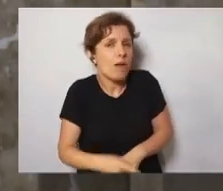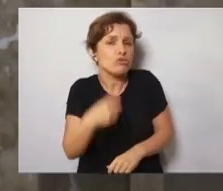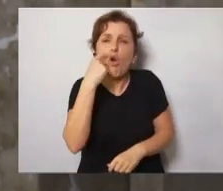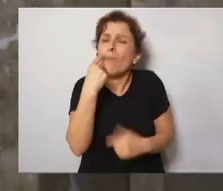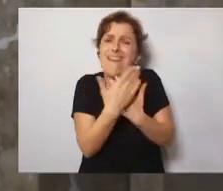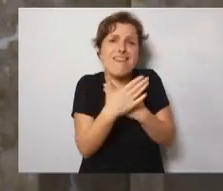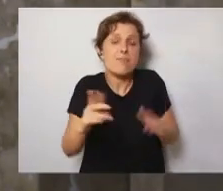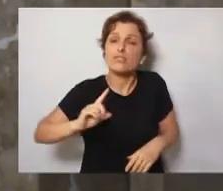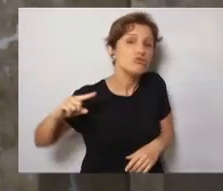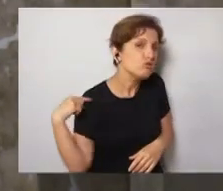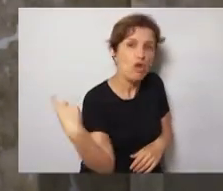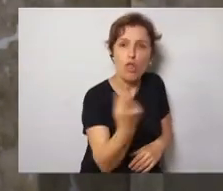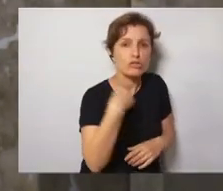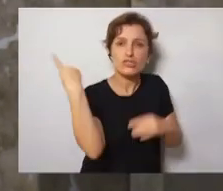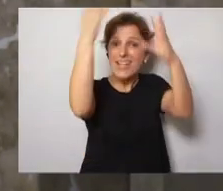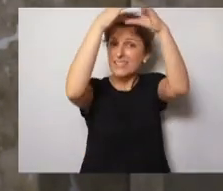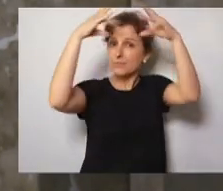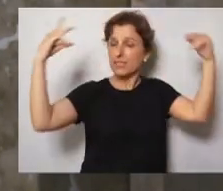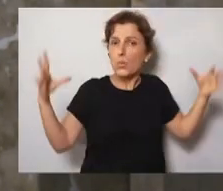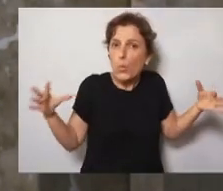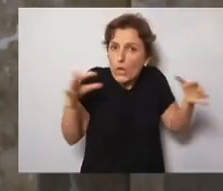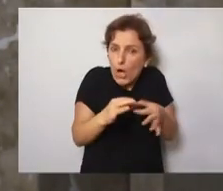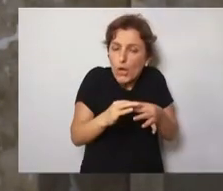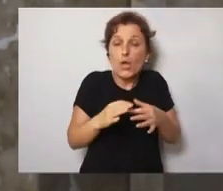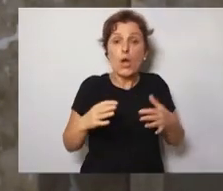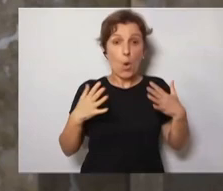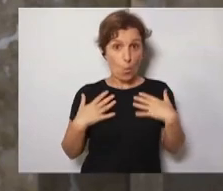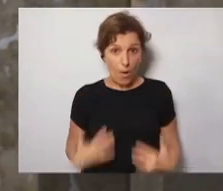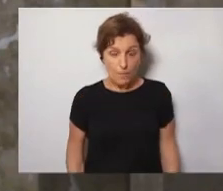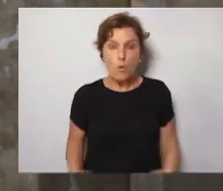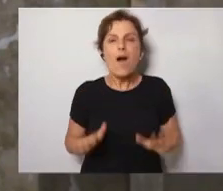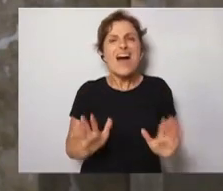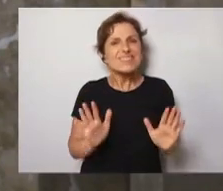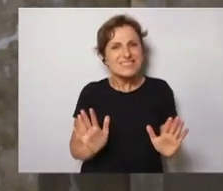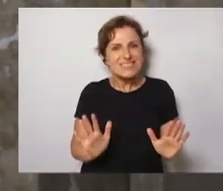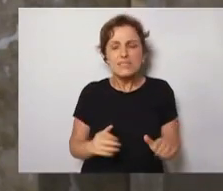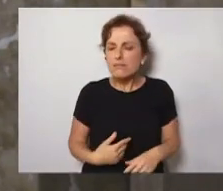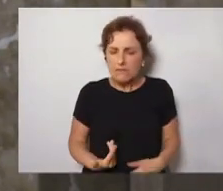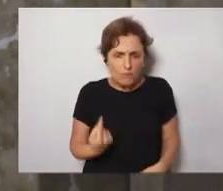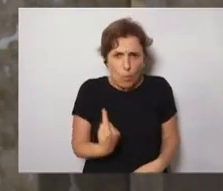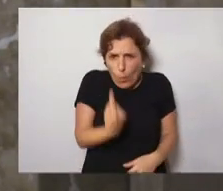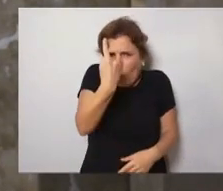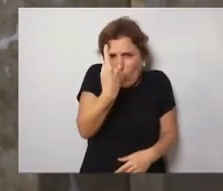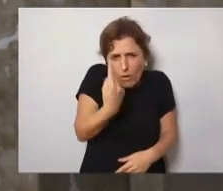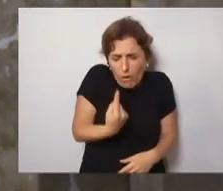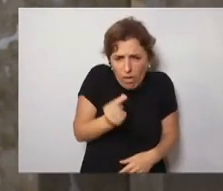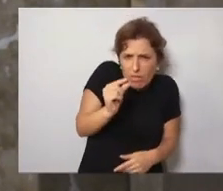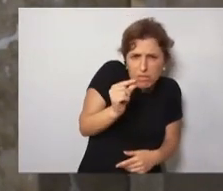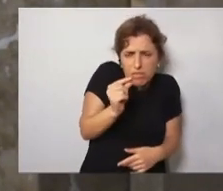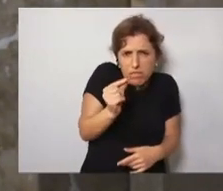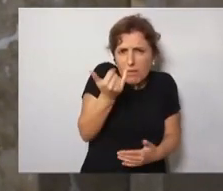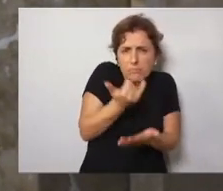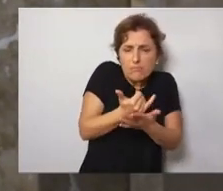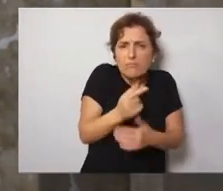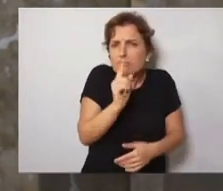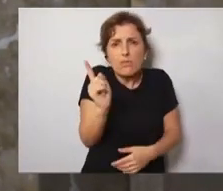espíritu el cuerpo no se compone de un solo miembro sino de muchos si el pie dijera como no soy